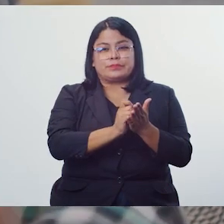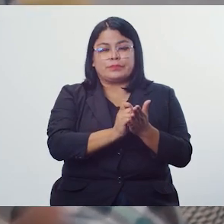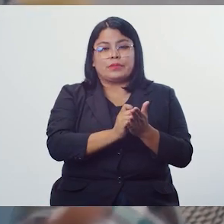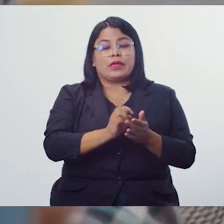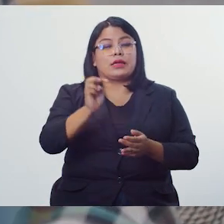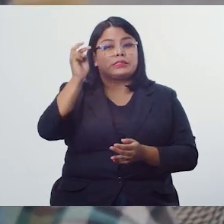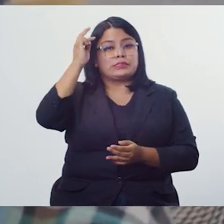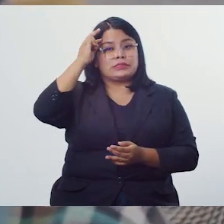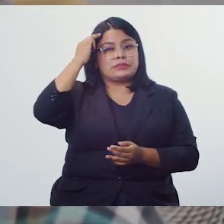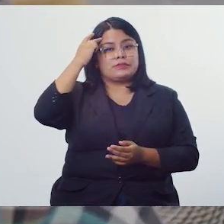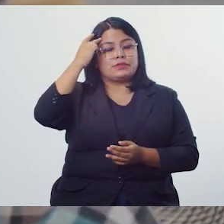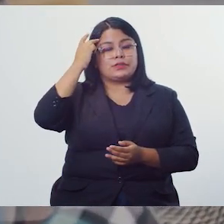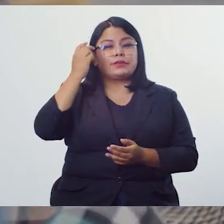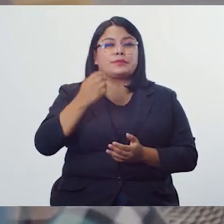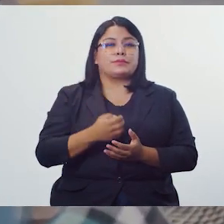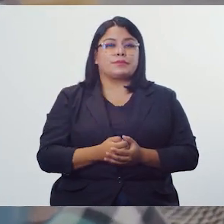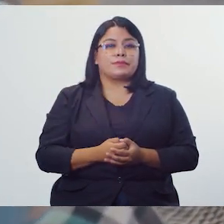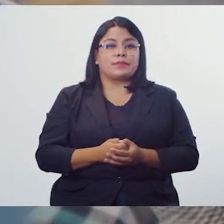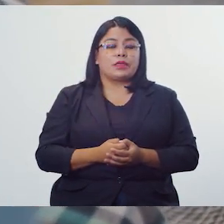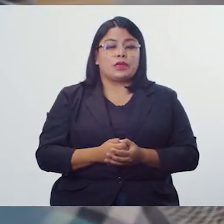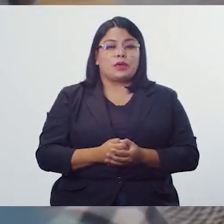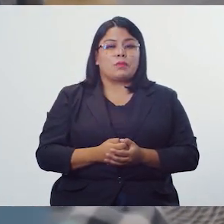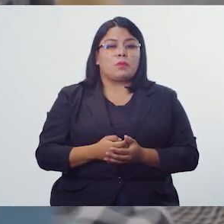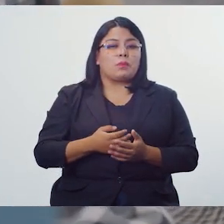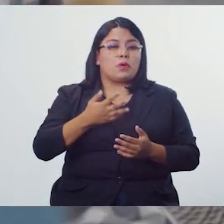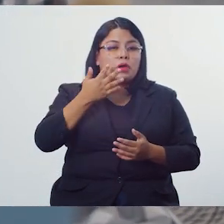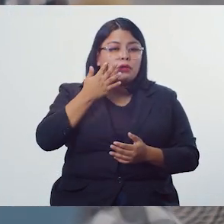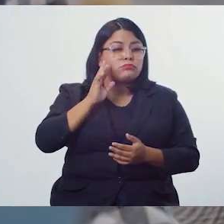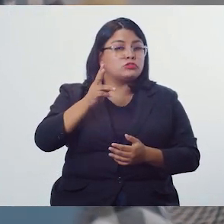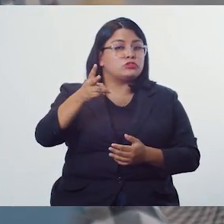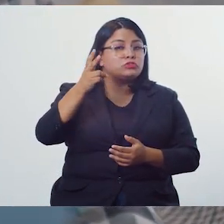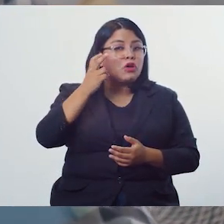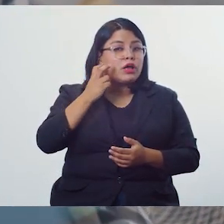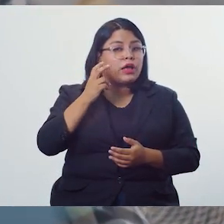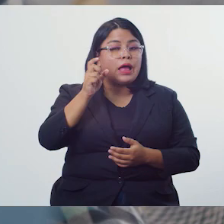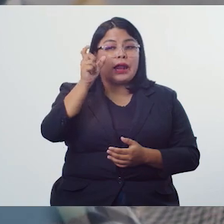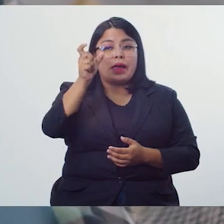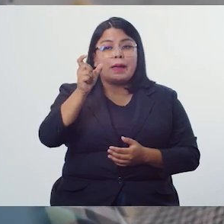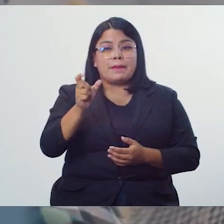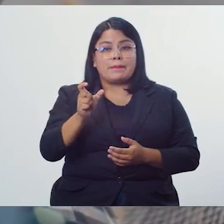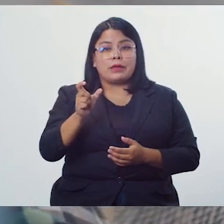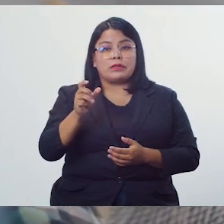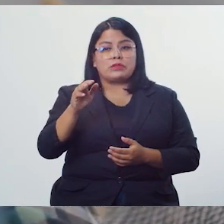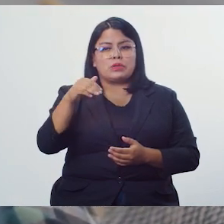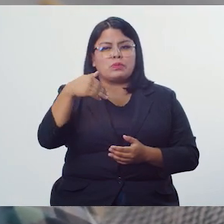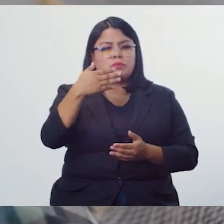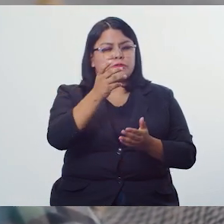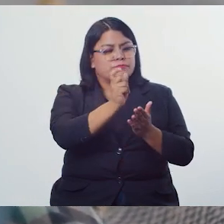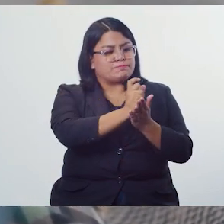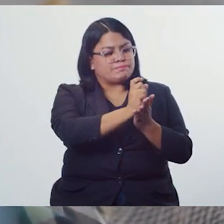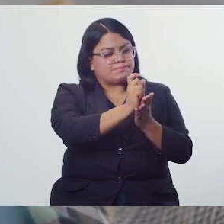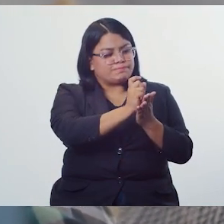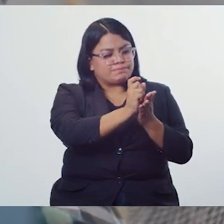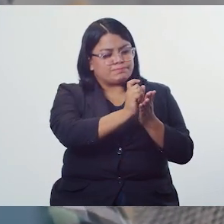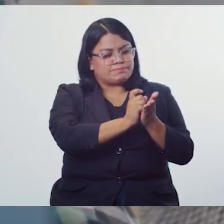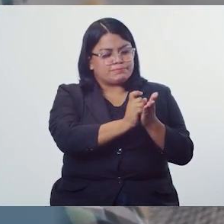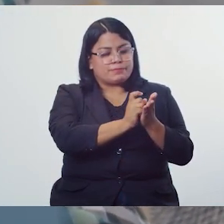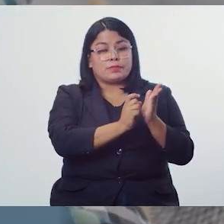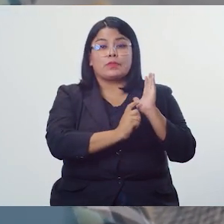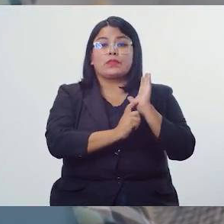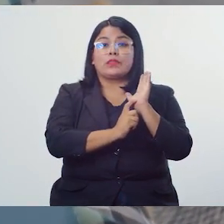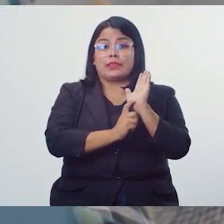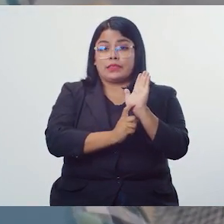gráficamente, es decir, por escrito. ¿Cuántos sonidos hay en tal palabra? Por tanto, debo escribir tantas grafías que